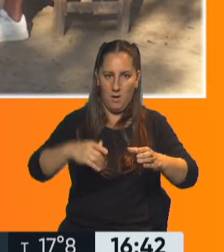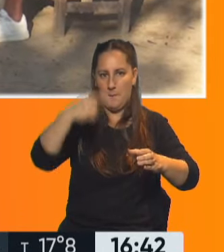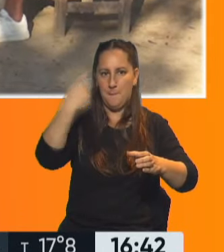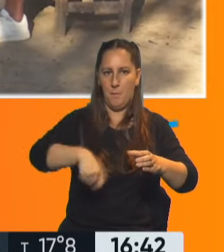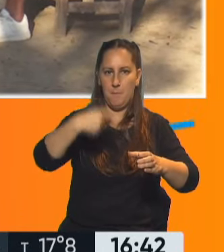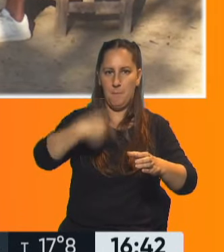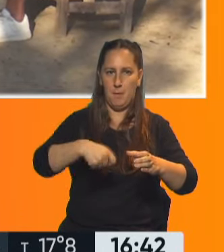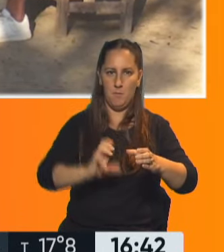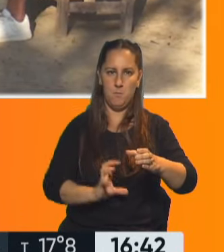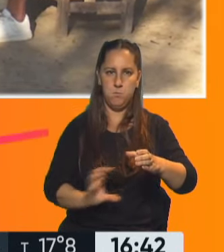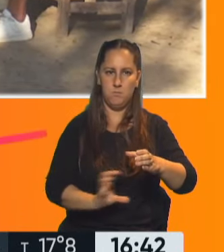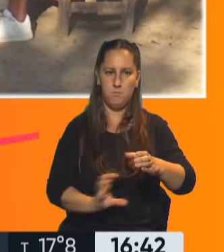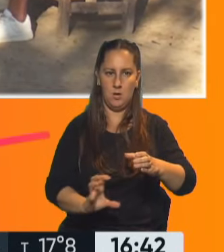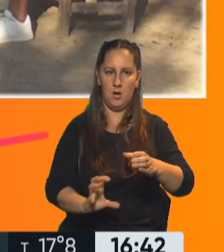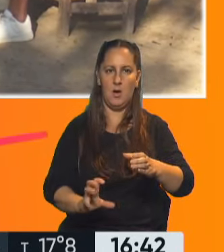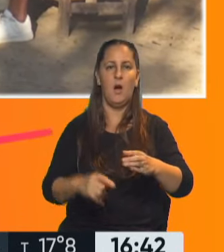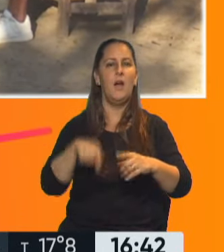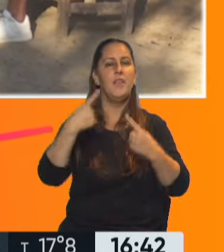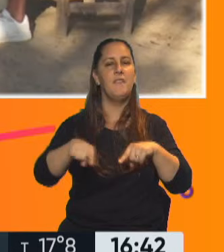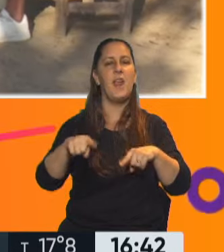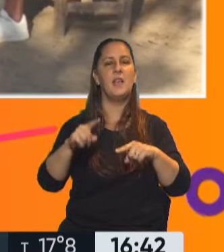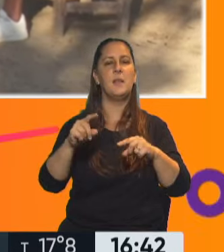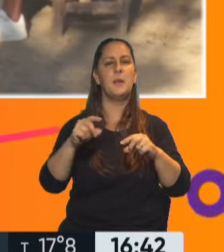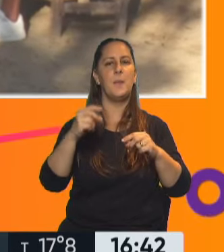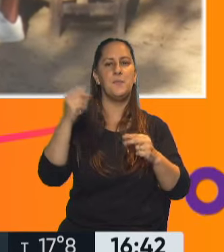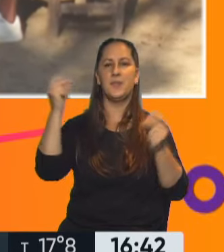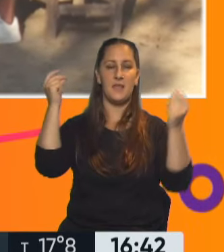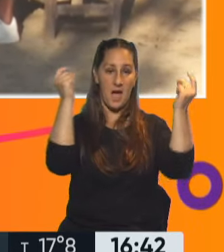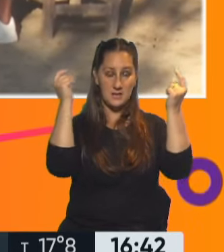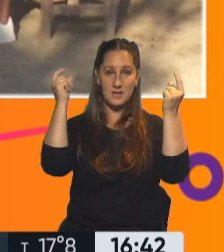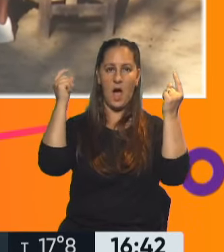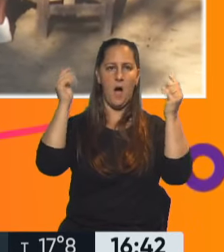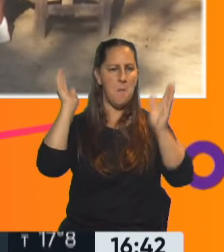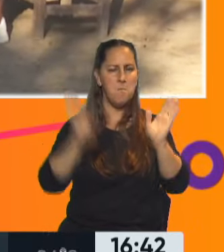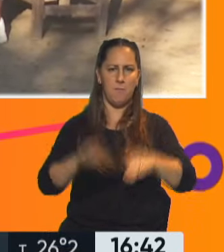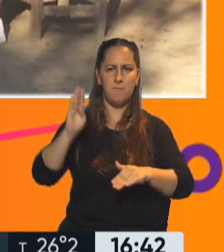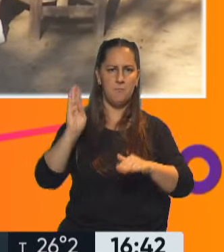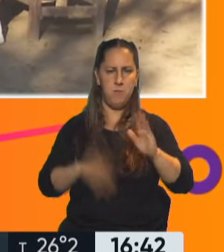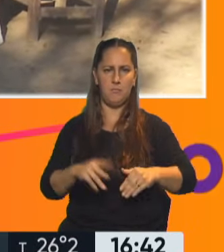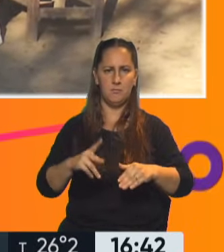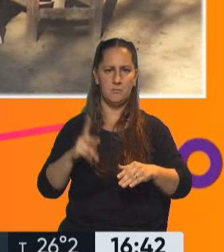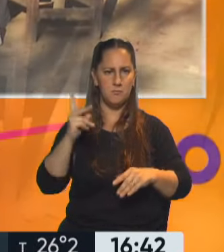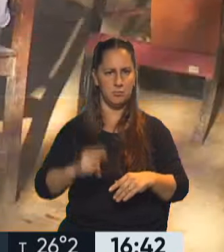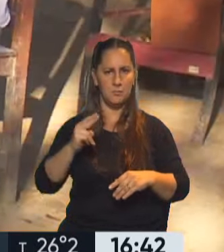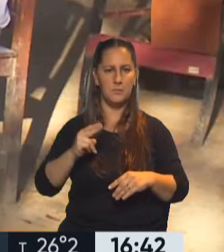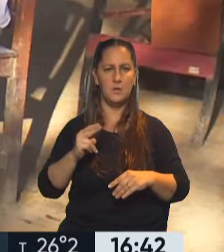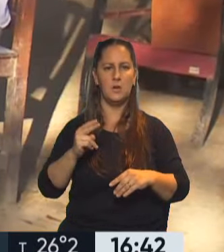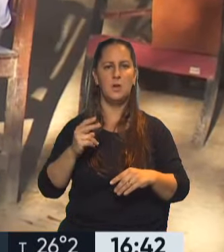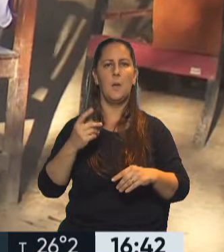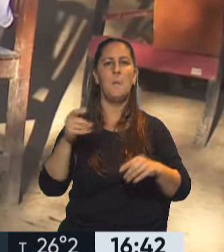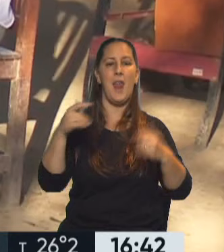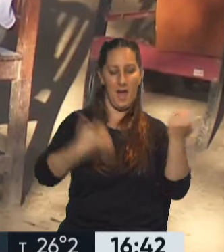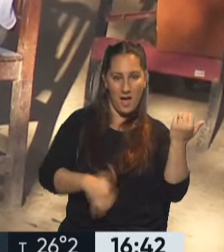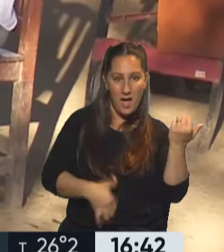bombo. Una cosa es para hacer para danza, que tiene que ser el impacto, sí. Rápido, y se corta. En cambio, para acompañar instrumentos de